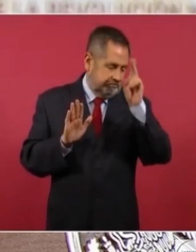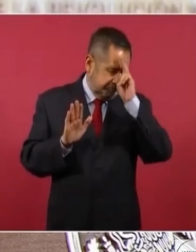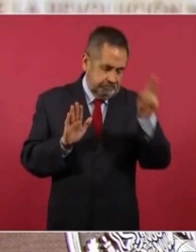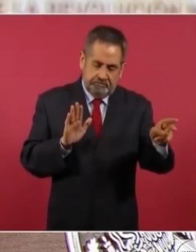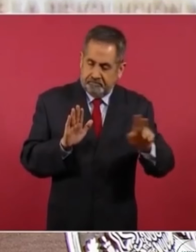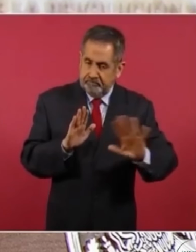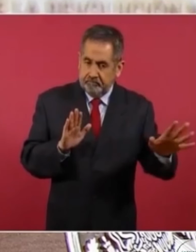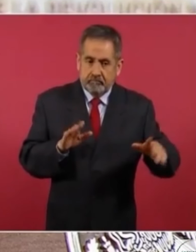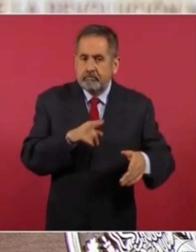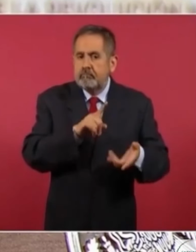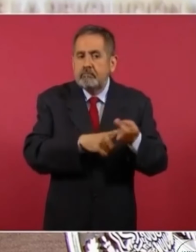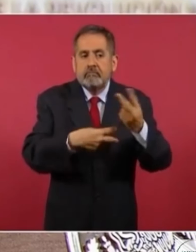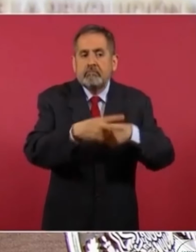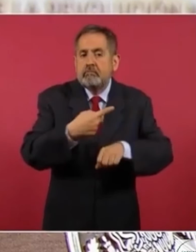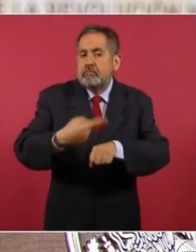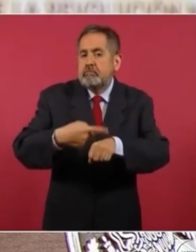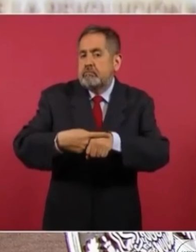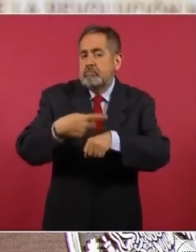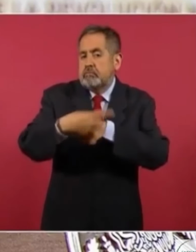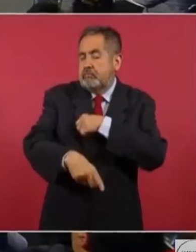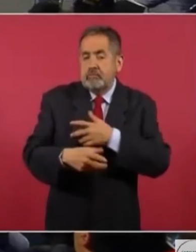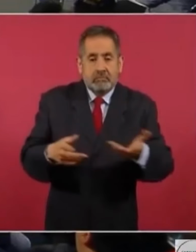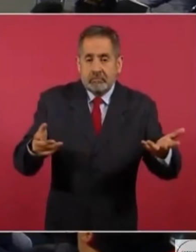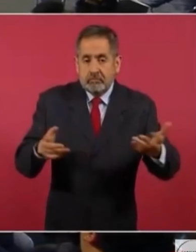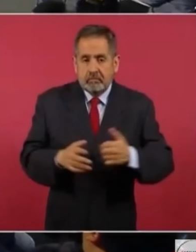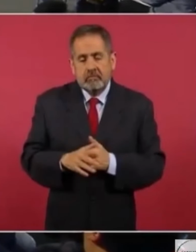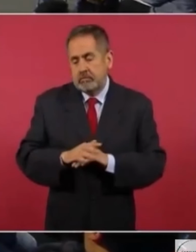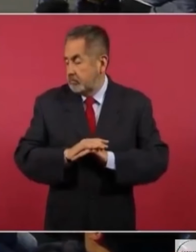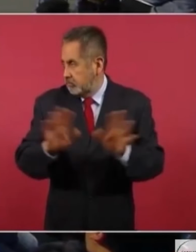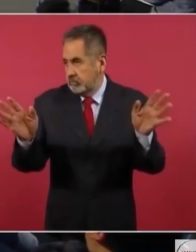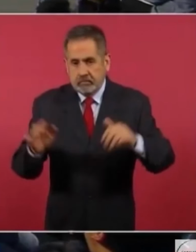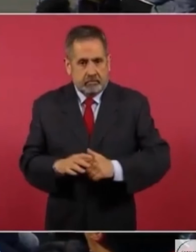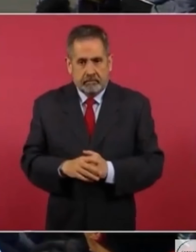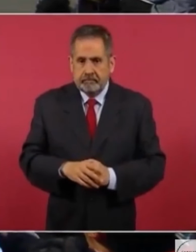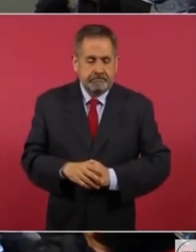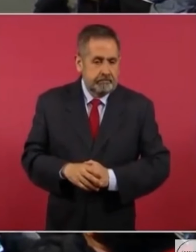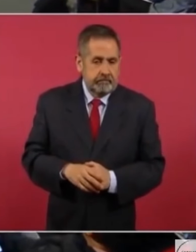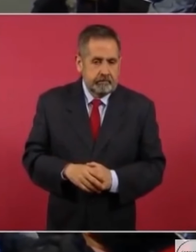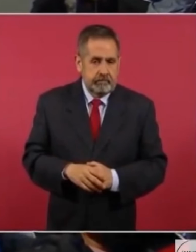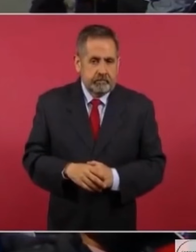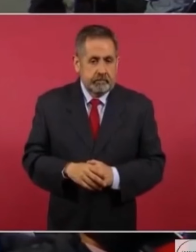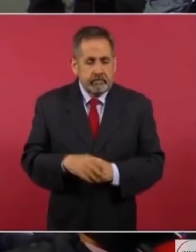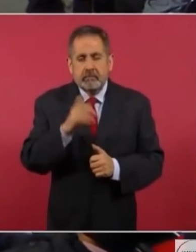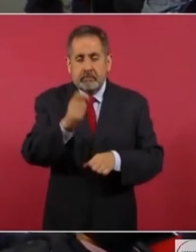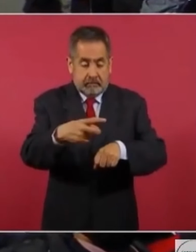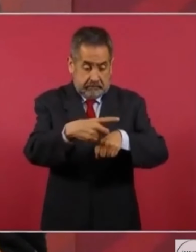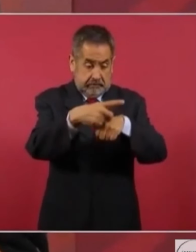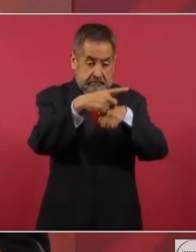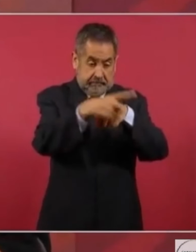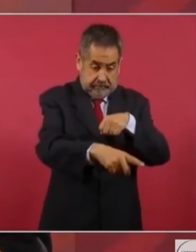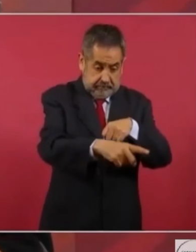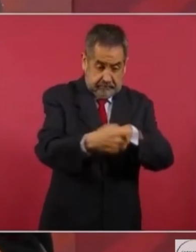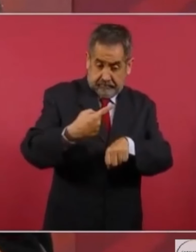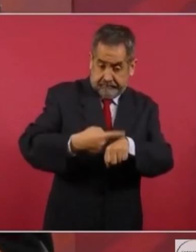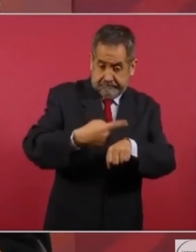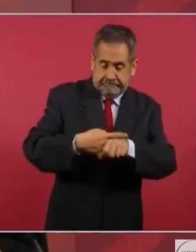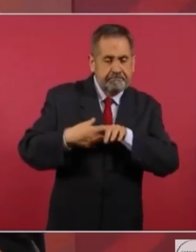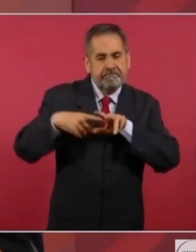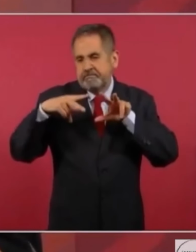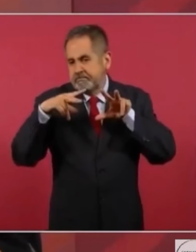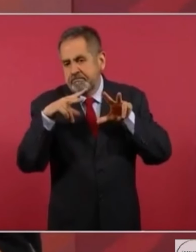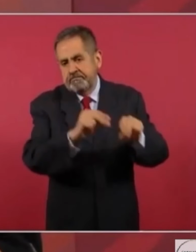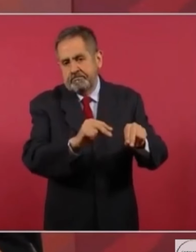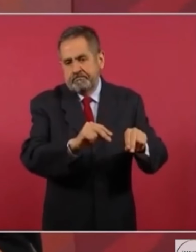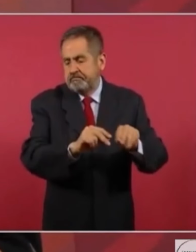si es dañino para la salud, porque eso sí, todo lo que daña la salud, no.